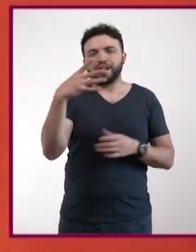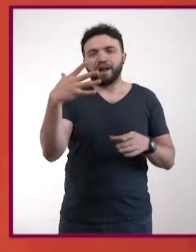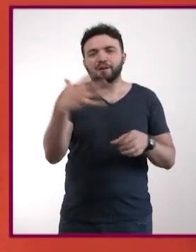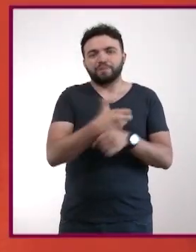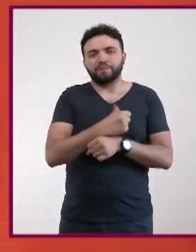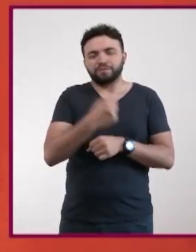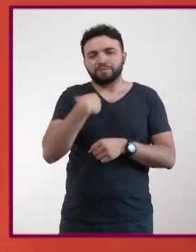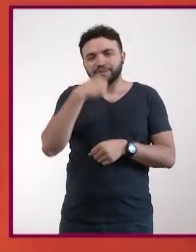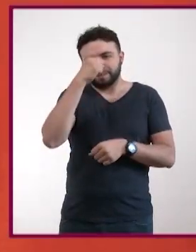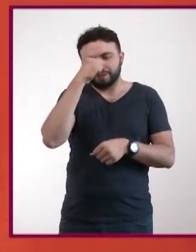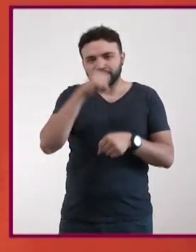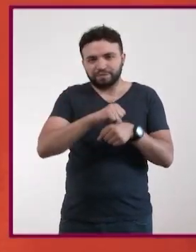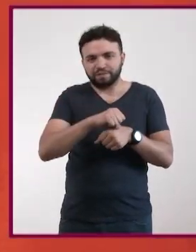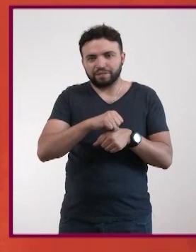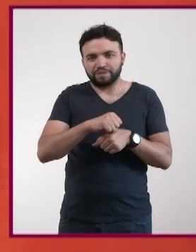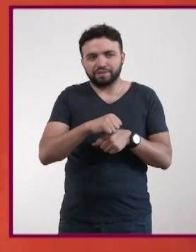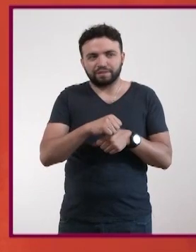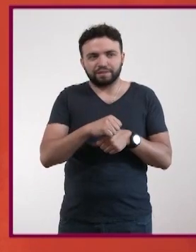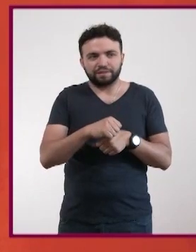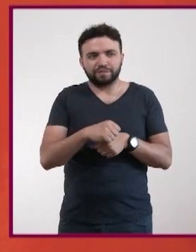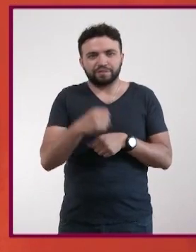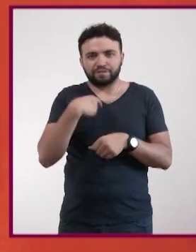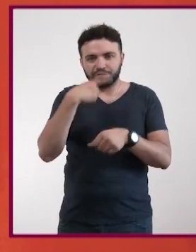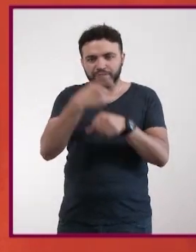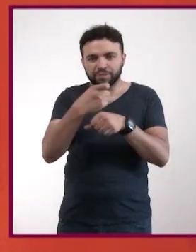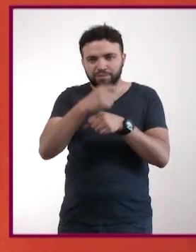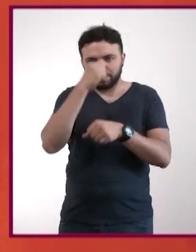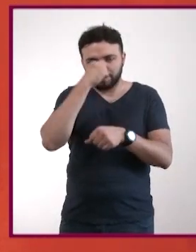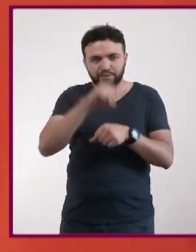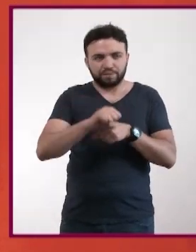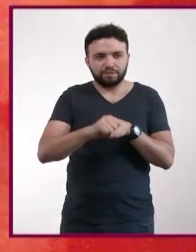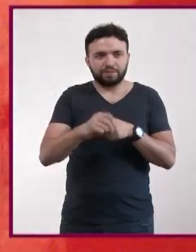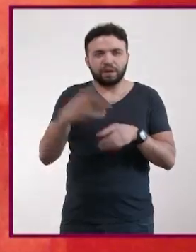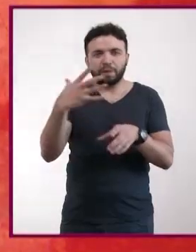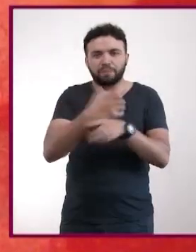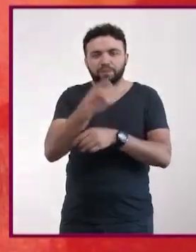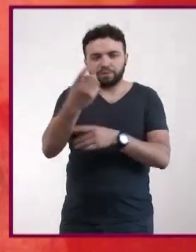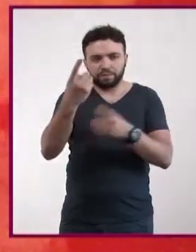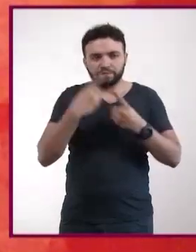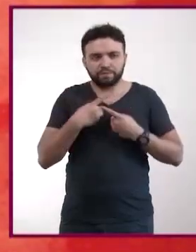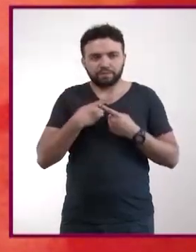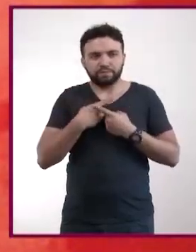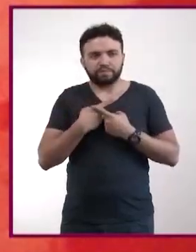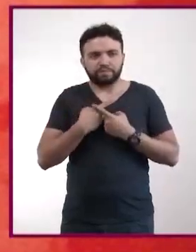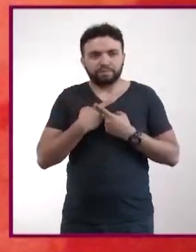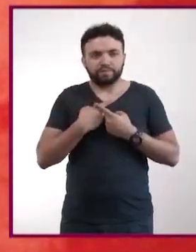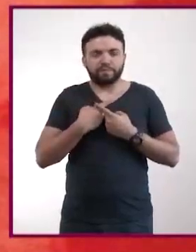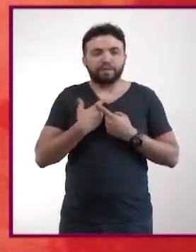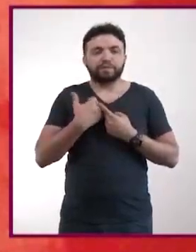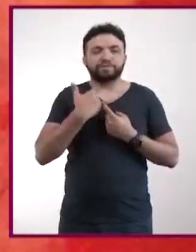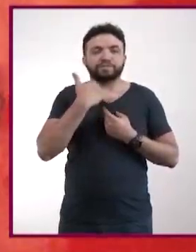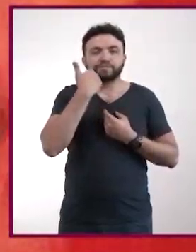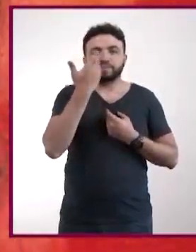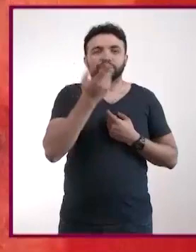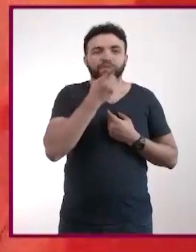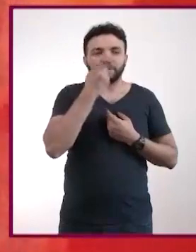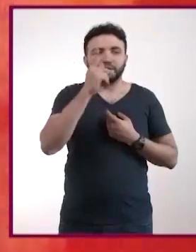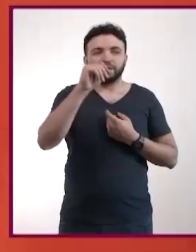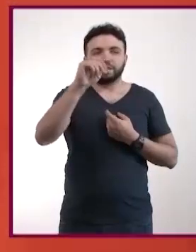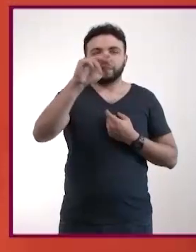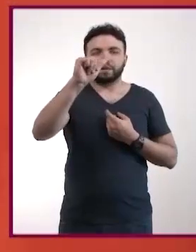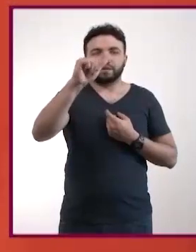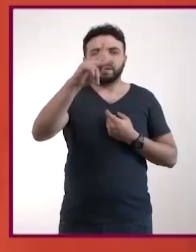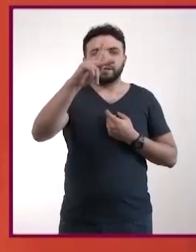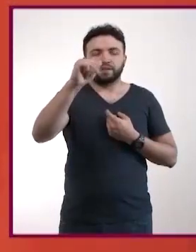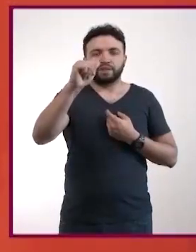en la secundaria, en primero de secundaria. Y pues quiere decir Taca, no sé